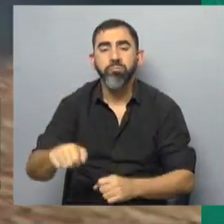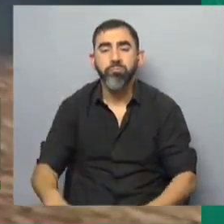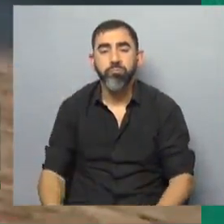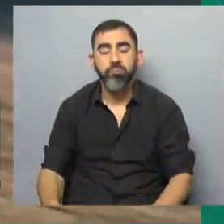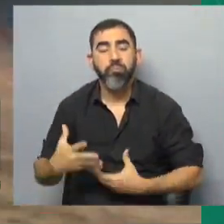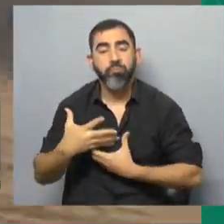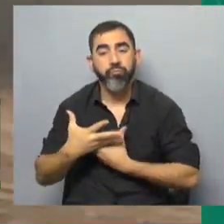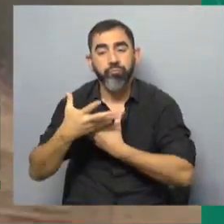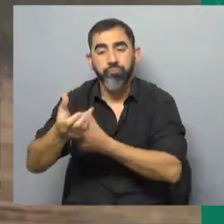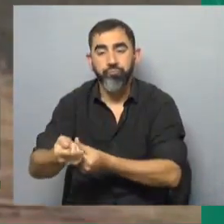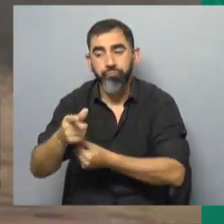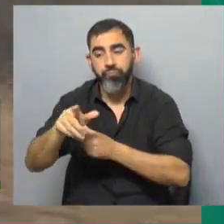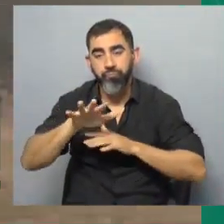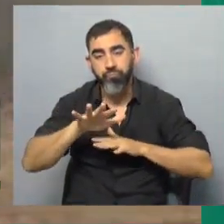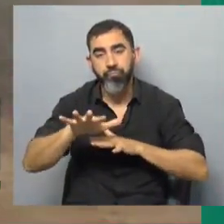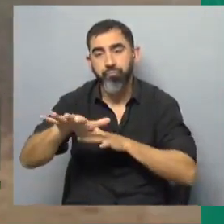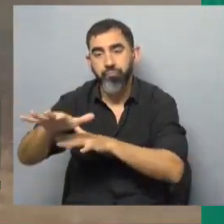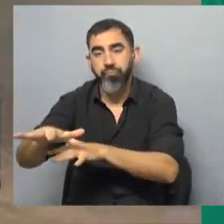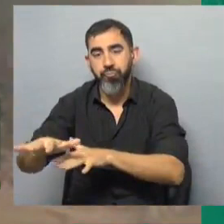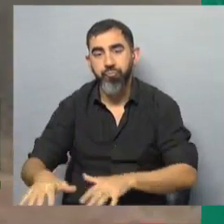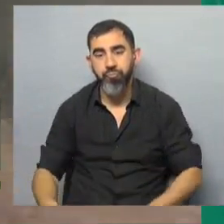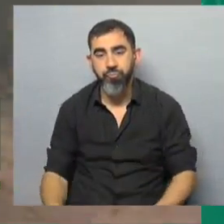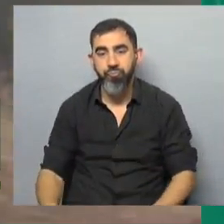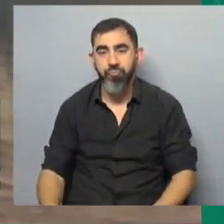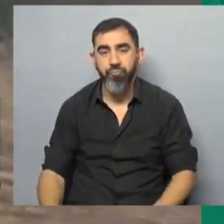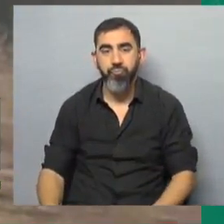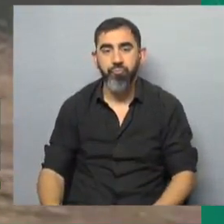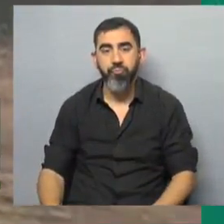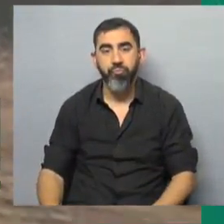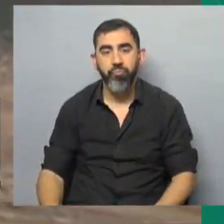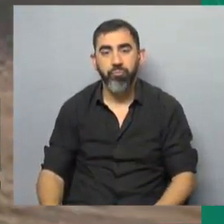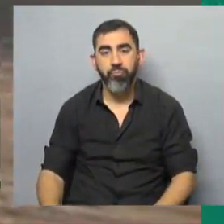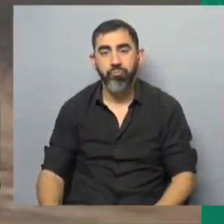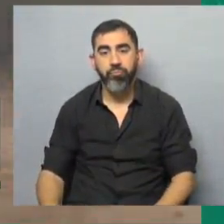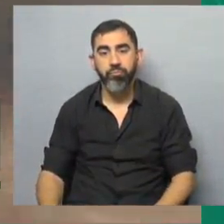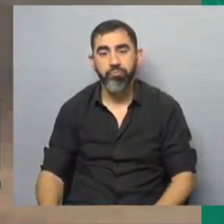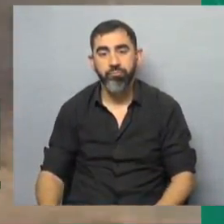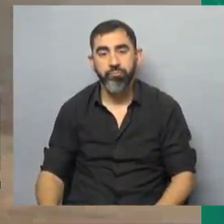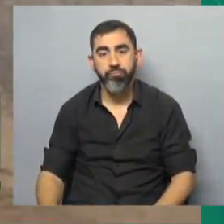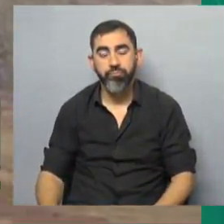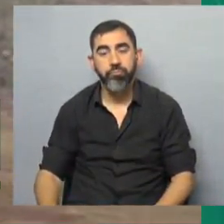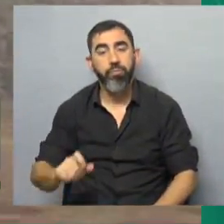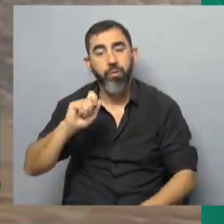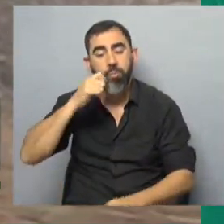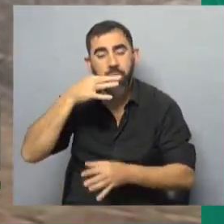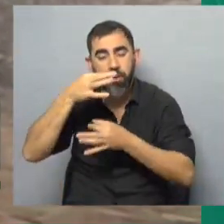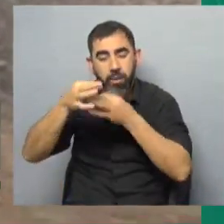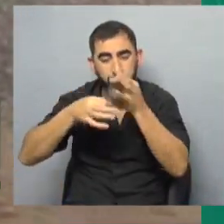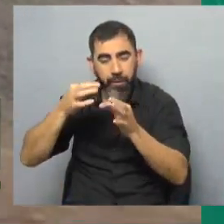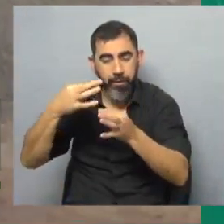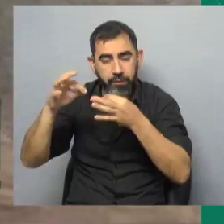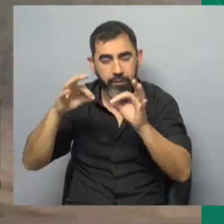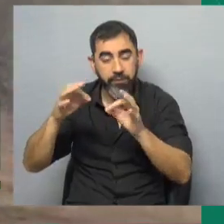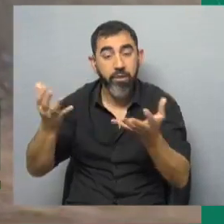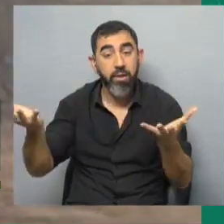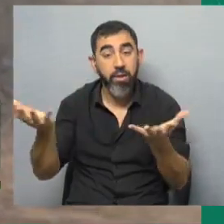bueno, apoyando esta marcha? ¿Cuál es el significado para ustedes? Sí, en principio me gustaría aclarar un detalle. Nosotros en